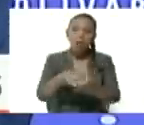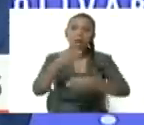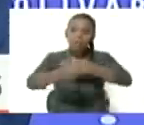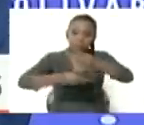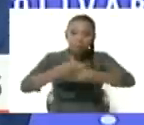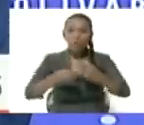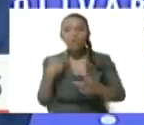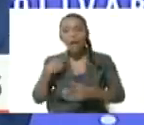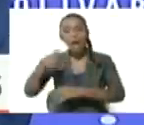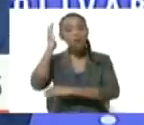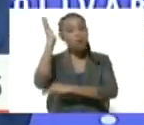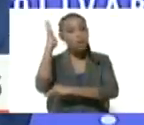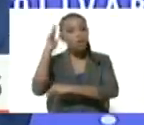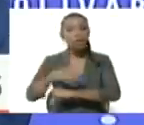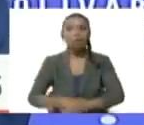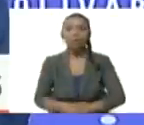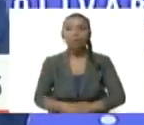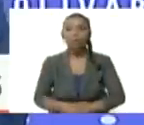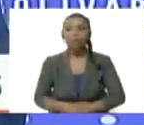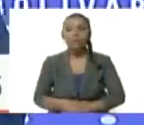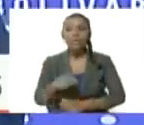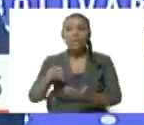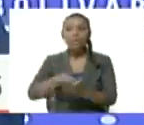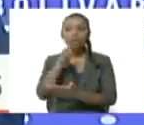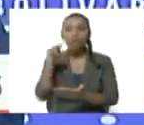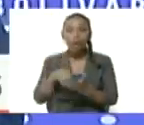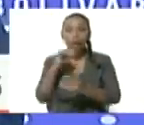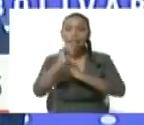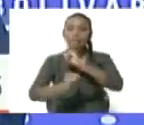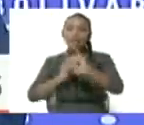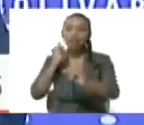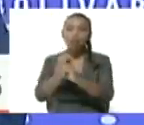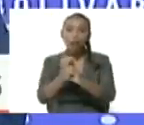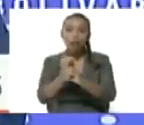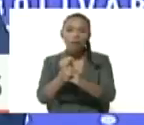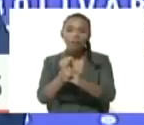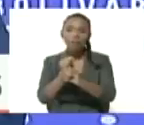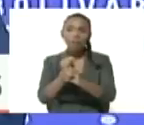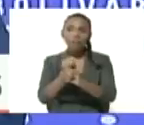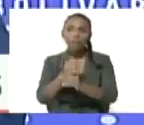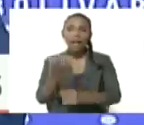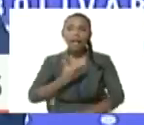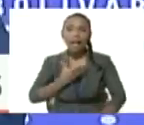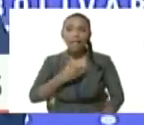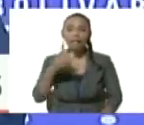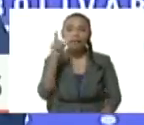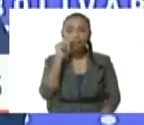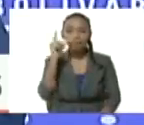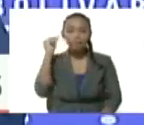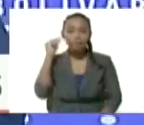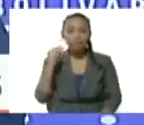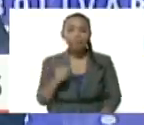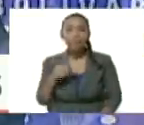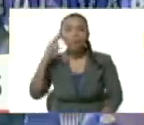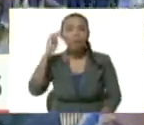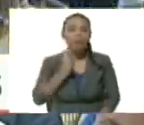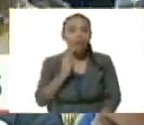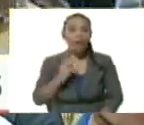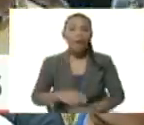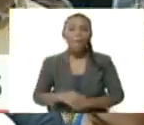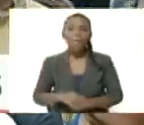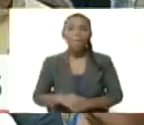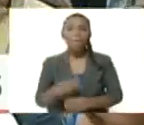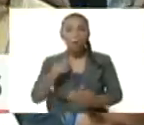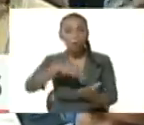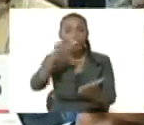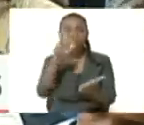del Congreso Nacional e Internacional de Alcaldes y Alcaldesas Bolivarianas para